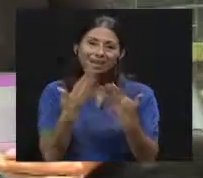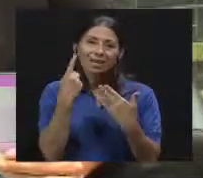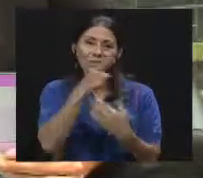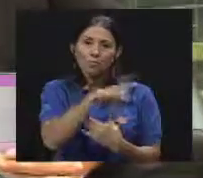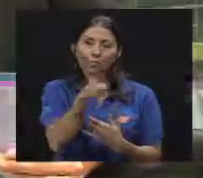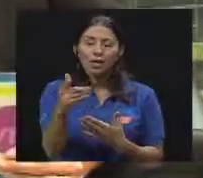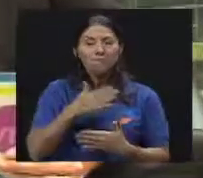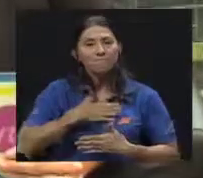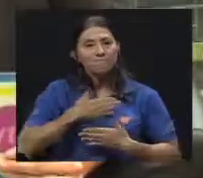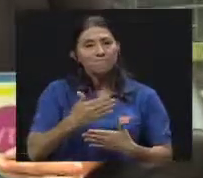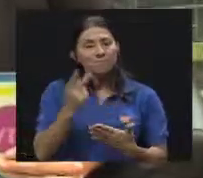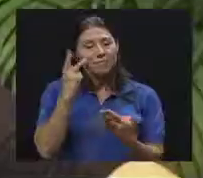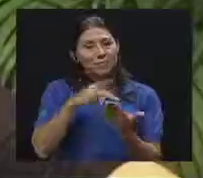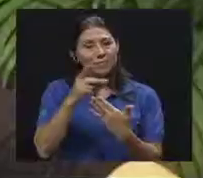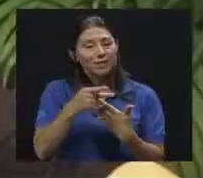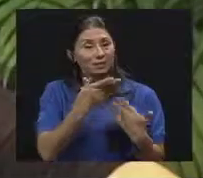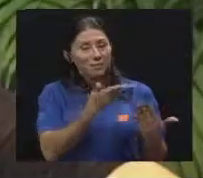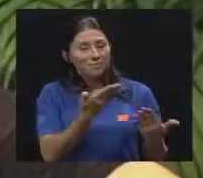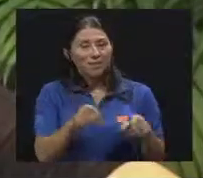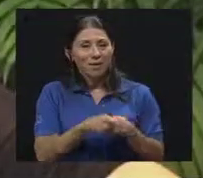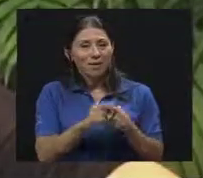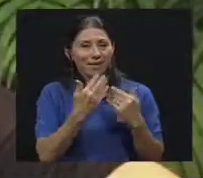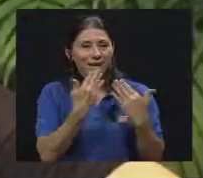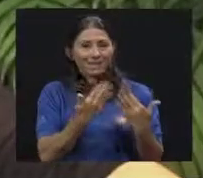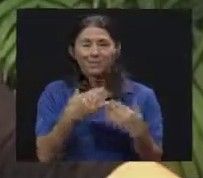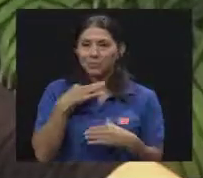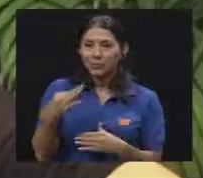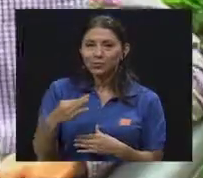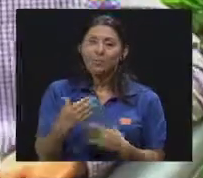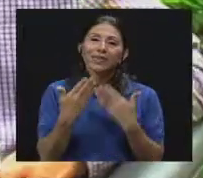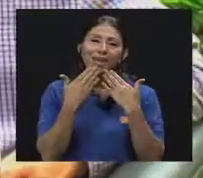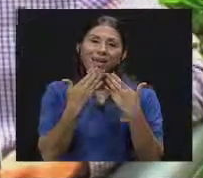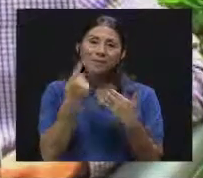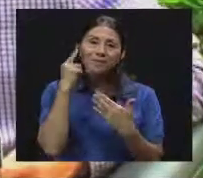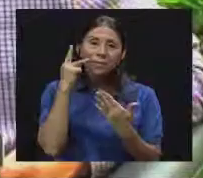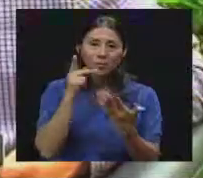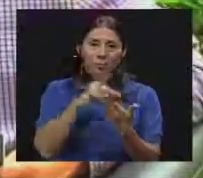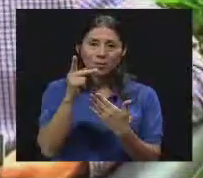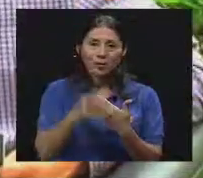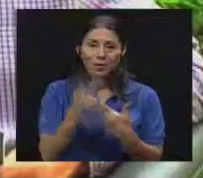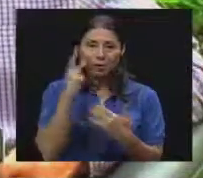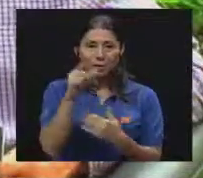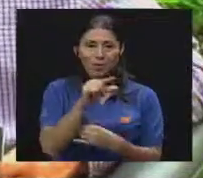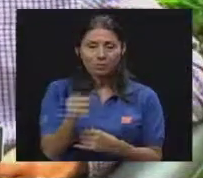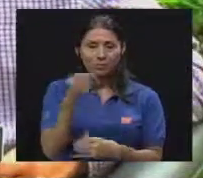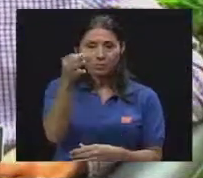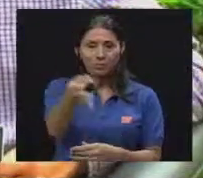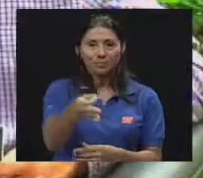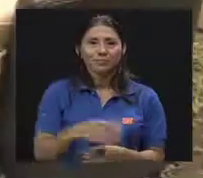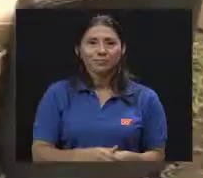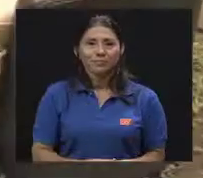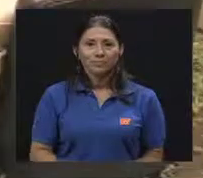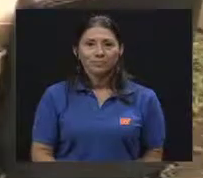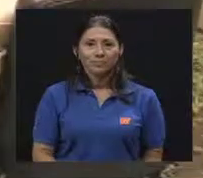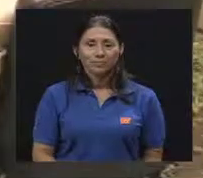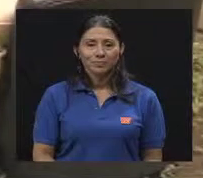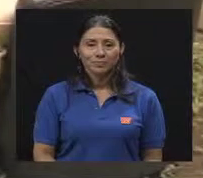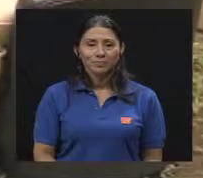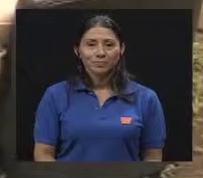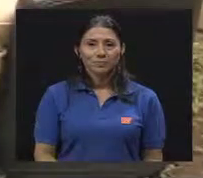y disposición que tuvo por acompañarnos, Alexandra. Con gusto. Muchísimas gracias por acompañarnos y nos vemos hasta la próxima.